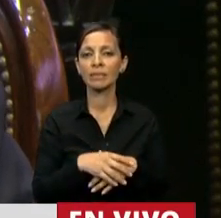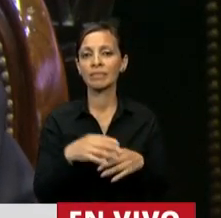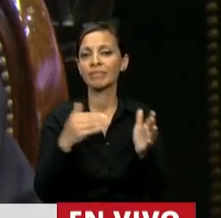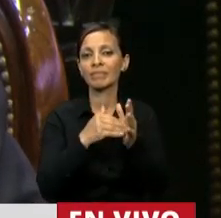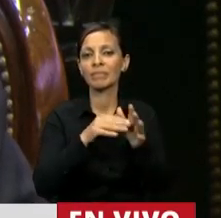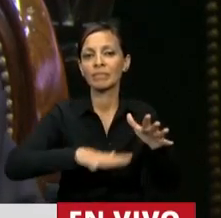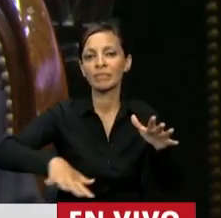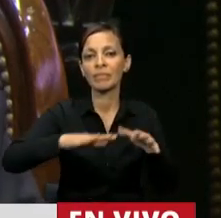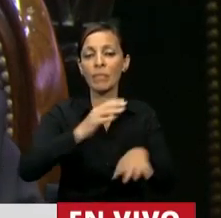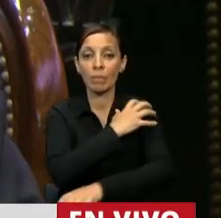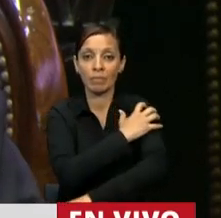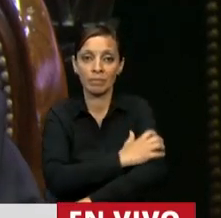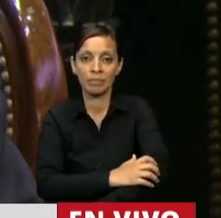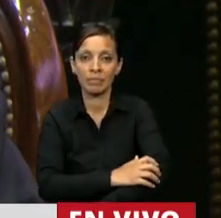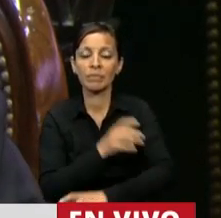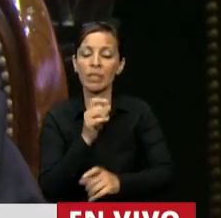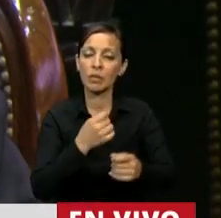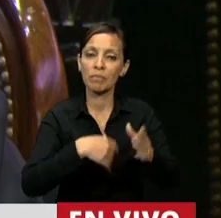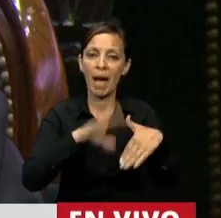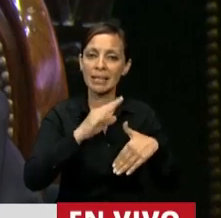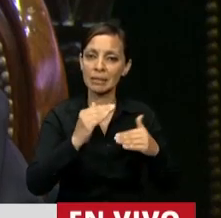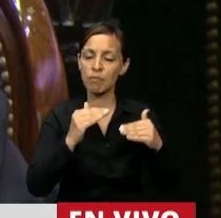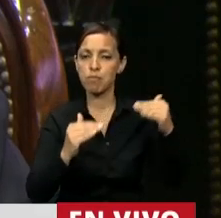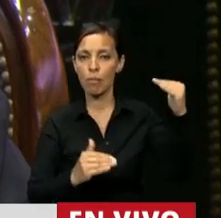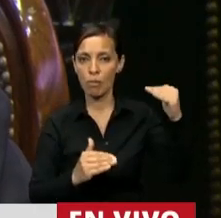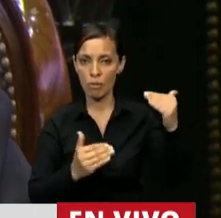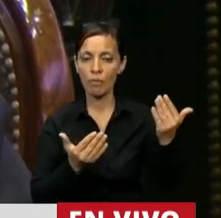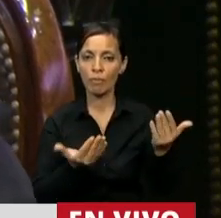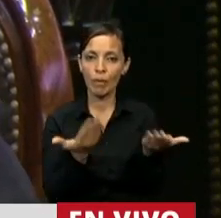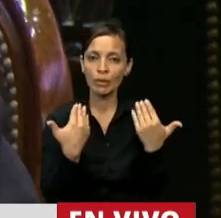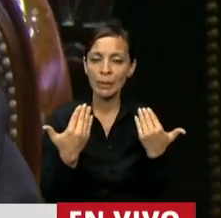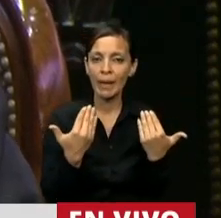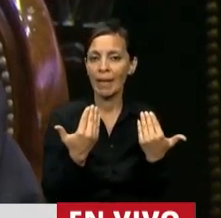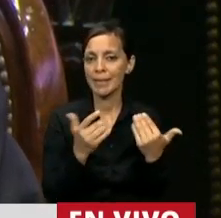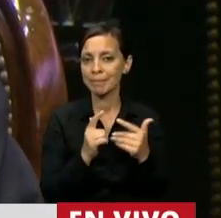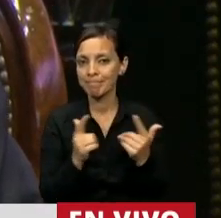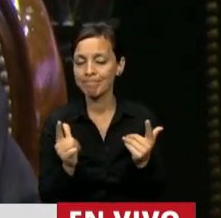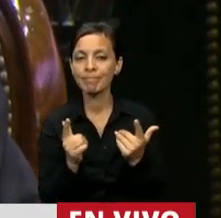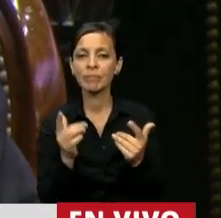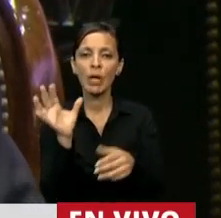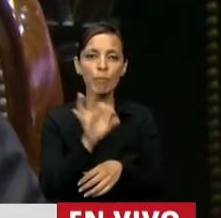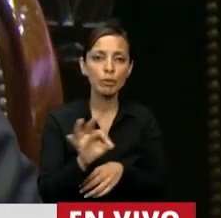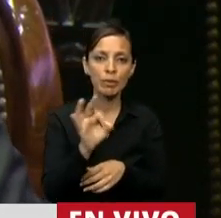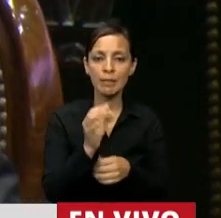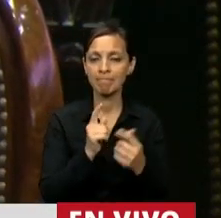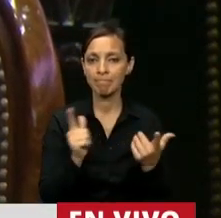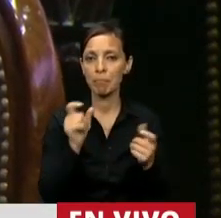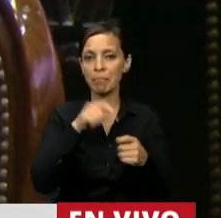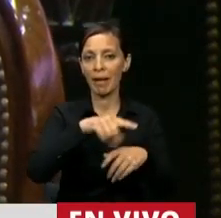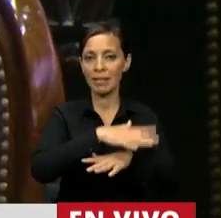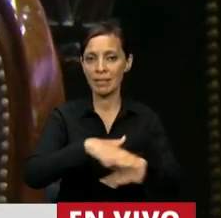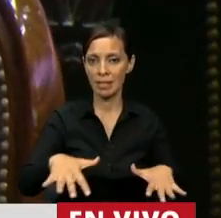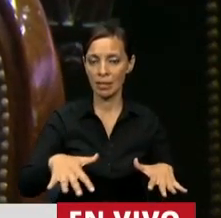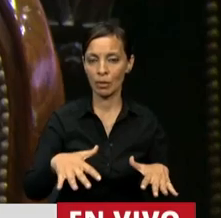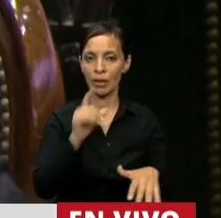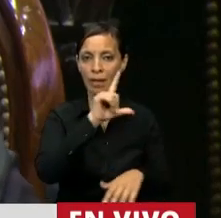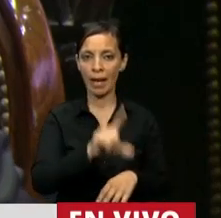de pobreza golpean con mucha fuerza las posibilidades, las oportunidades de muchos niños y niñas en la